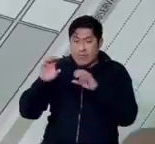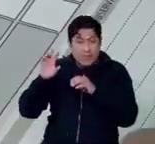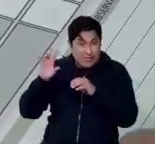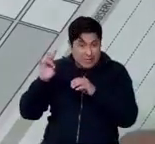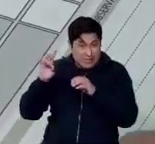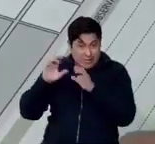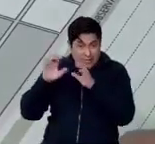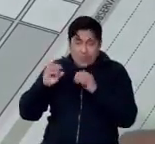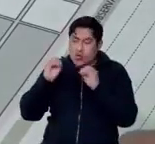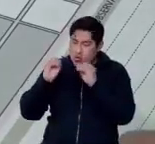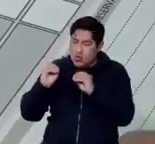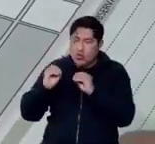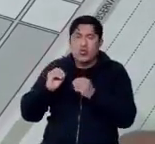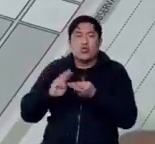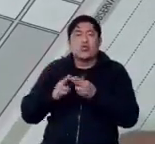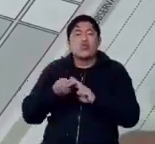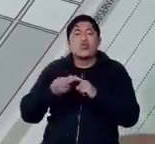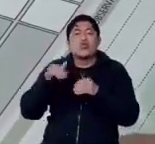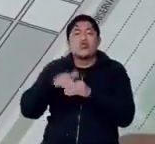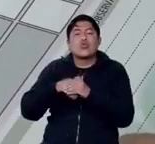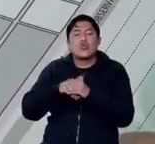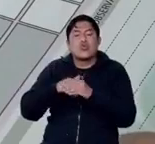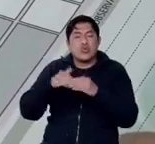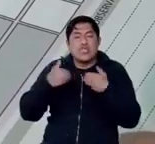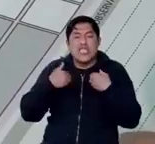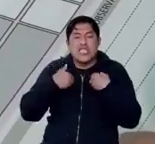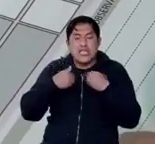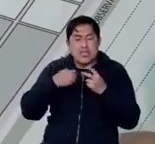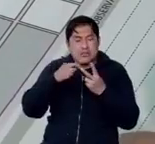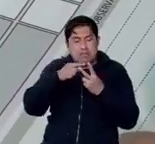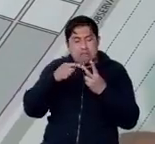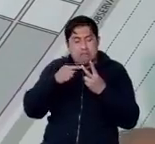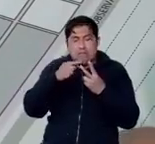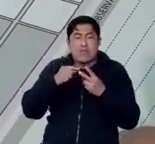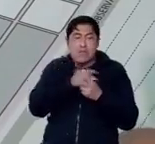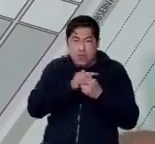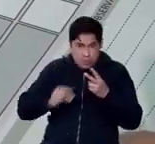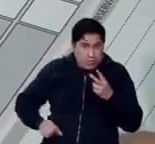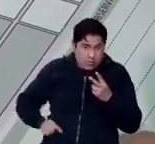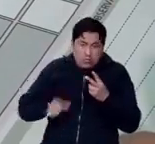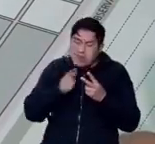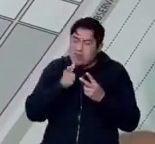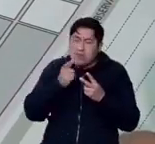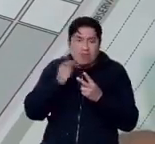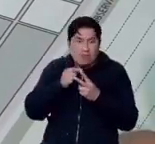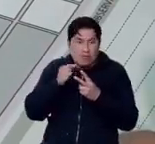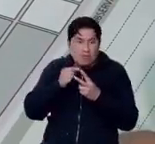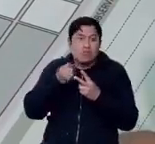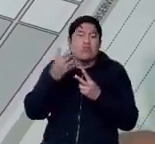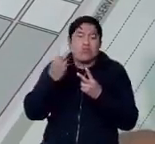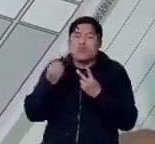En la sección 7 se registra el número de votos obtenidos por las candidaturas a gobernador.